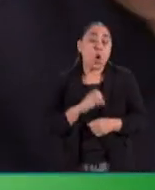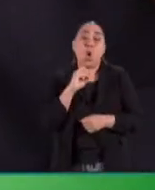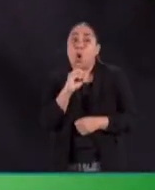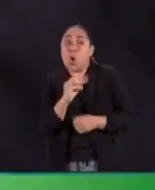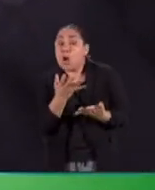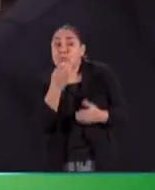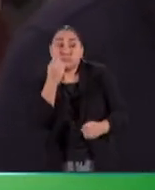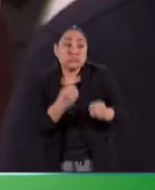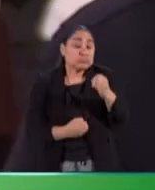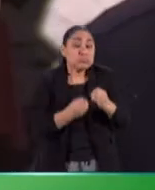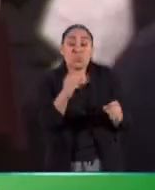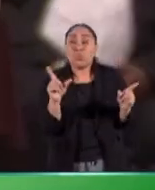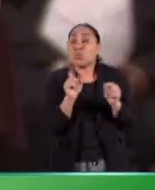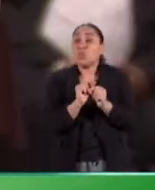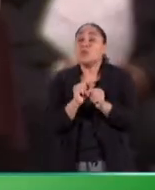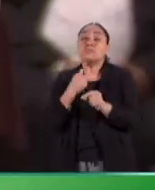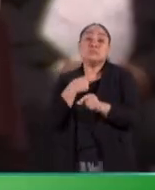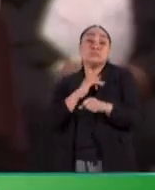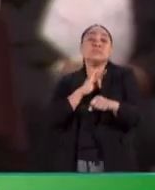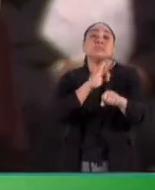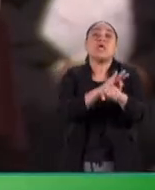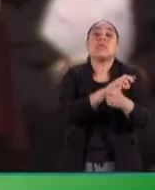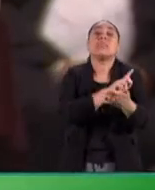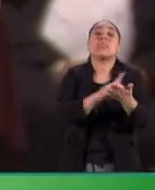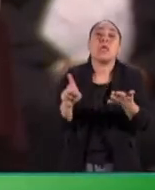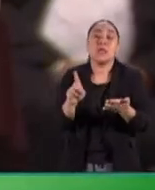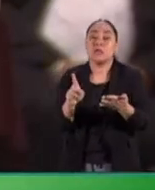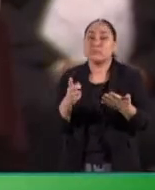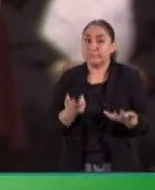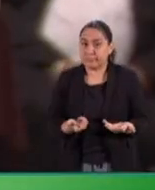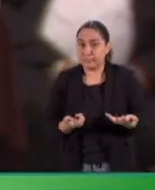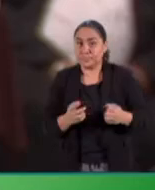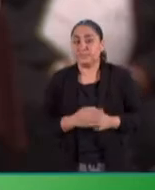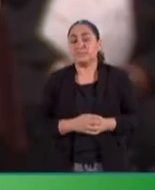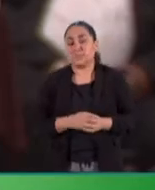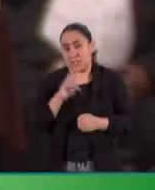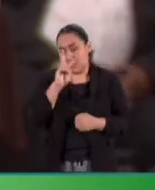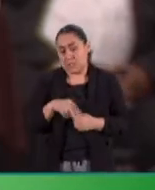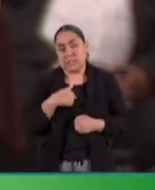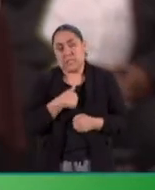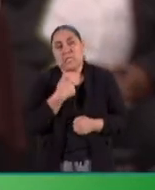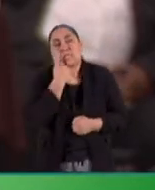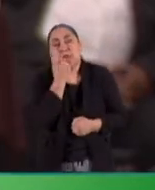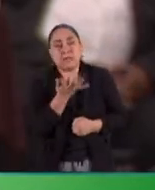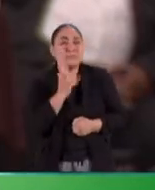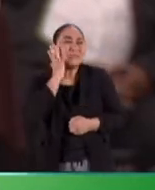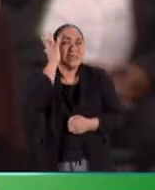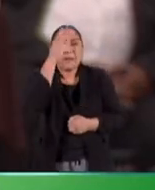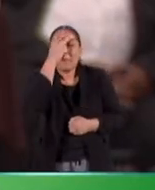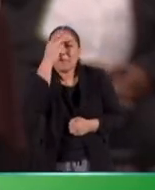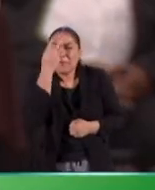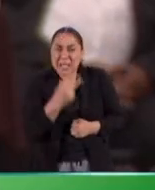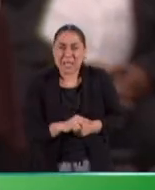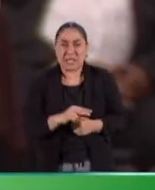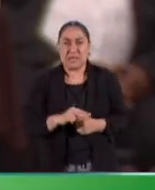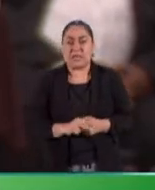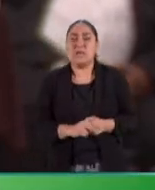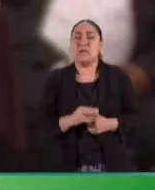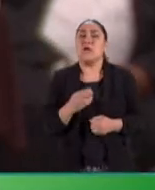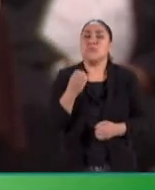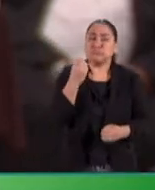guía sea la protección de los Derechos en sus fallos queremos tener un México donde se